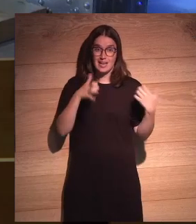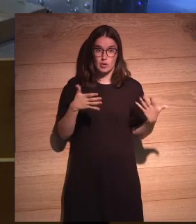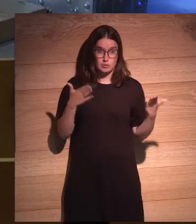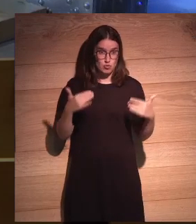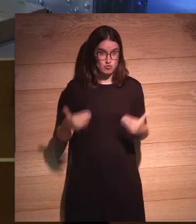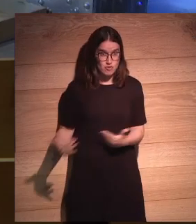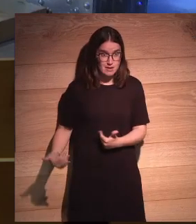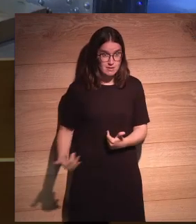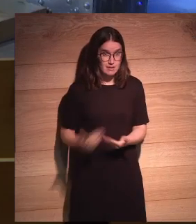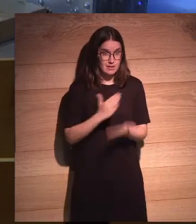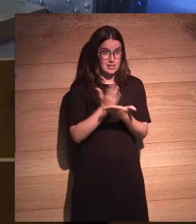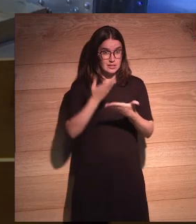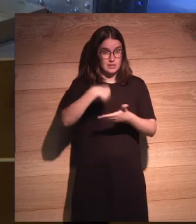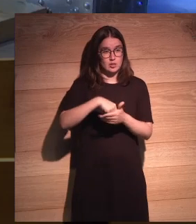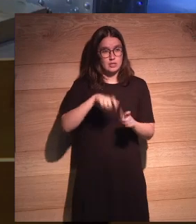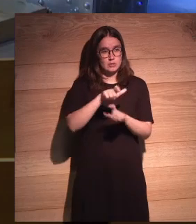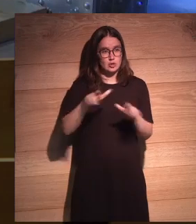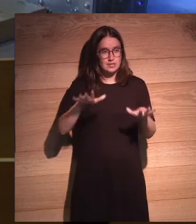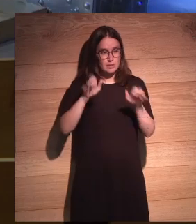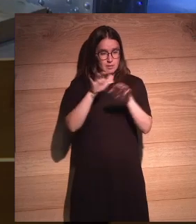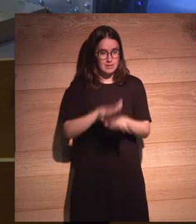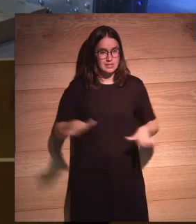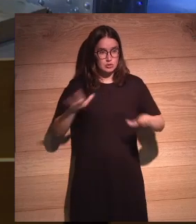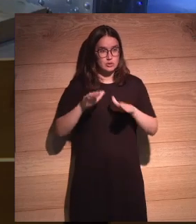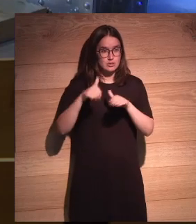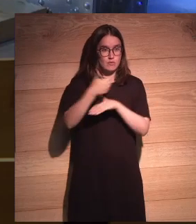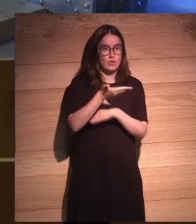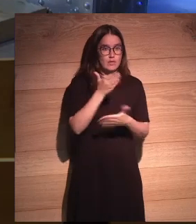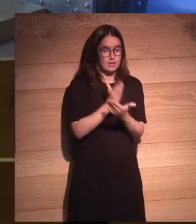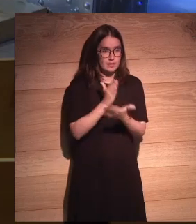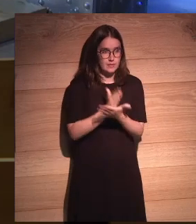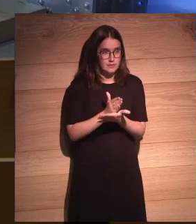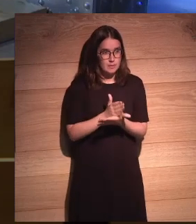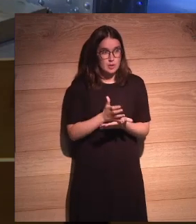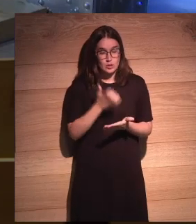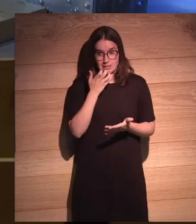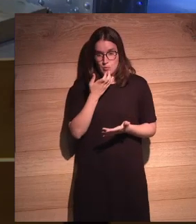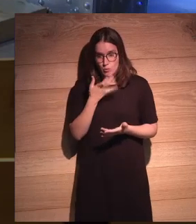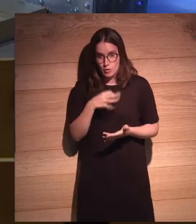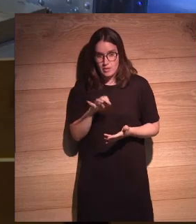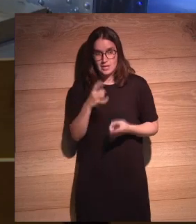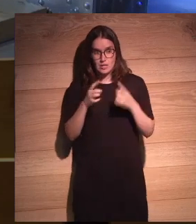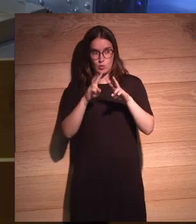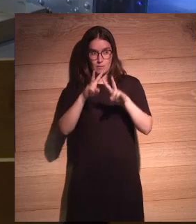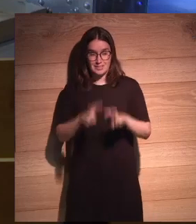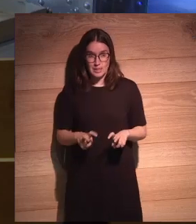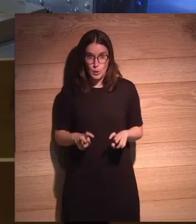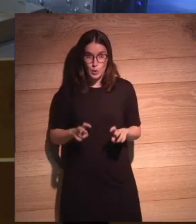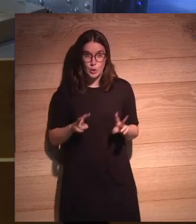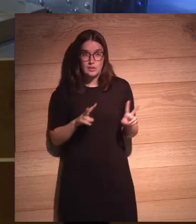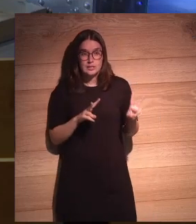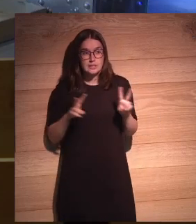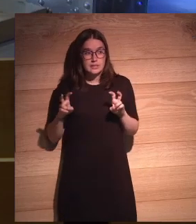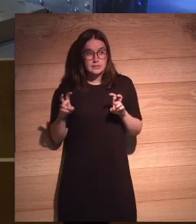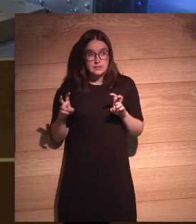no existe dentro del aula. Las personas que aprenden más lentas están fuera del aula. Pero sí le puedo decir que sí que hay investigación en torno a